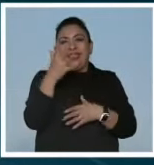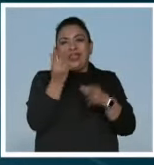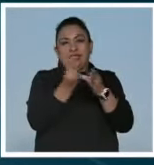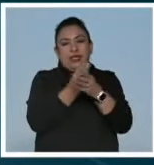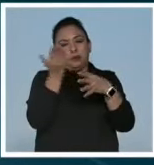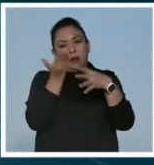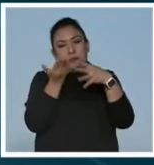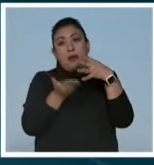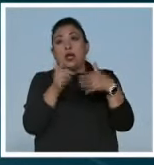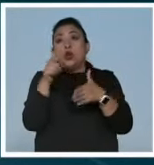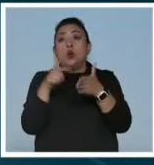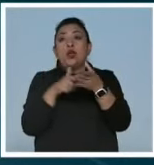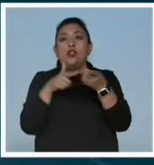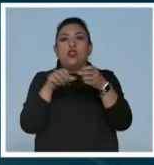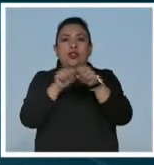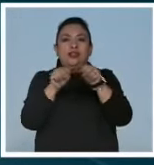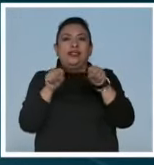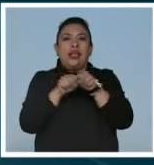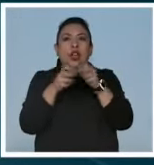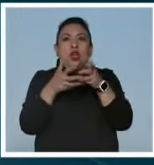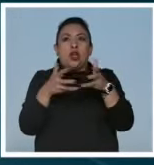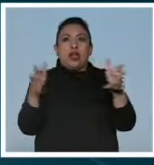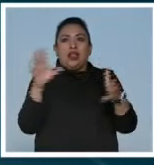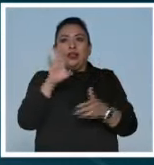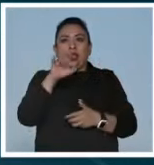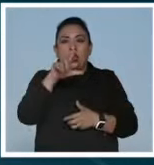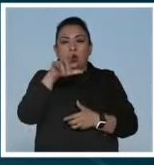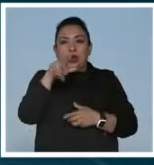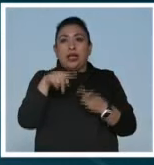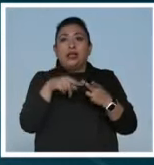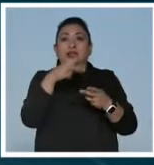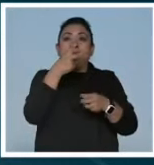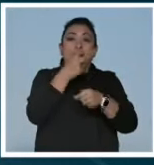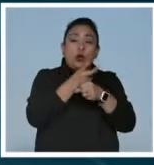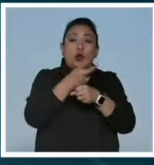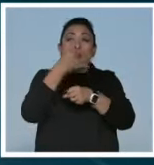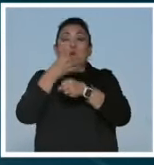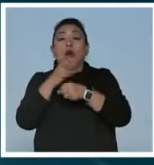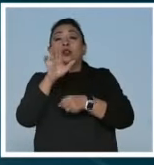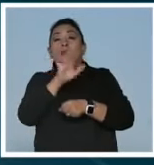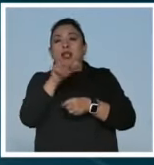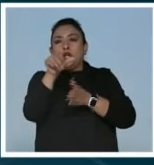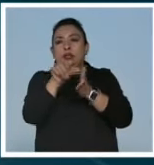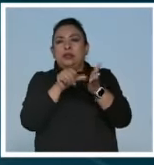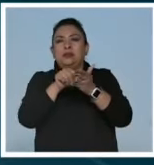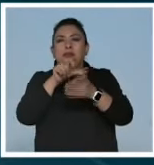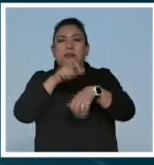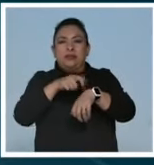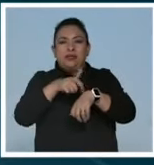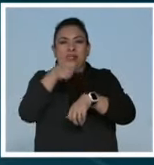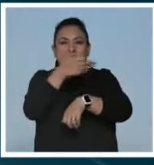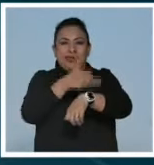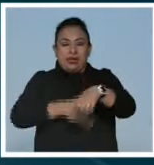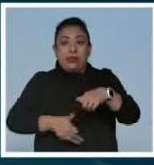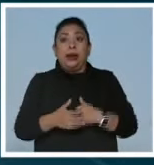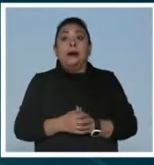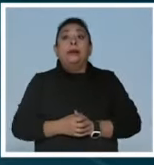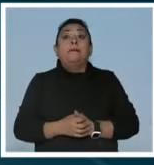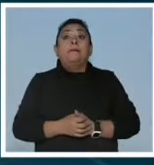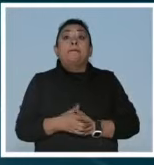que tendrán lugar en el Aula Magna del Colegio Nacional, el segundo y cuarto miércoles de cada mes a las 18 horas. Es un curso